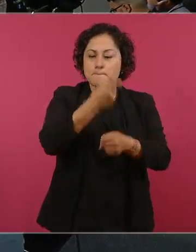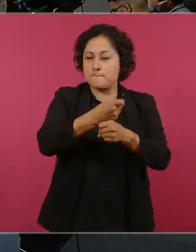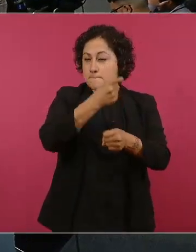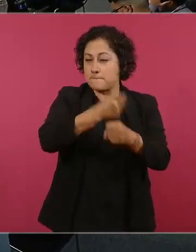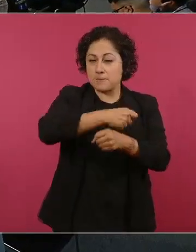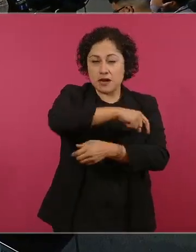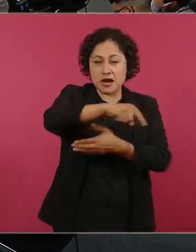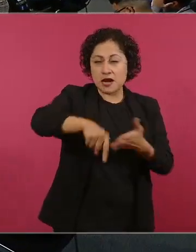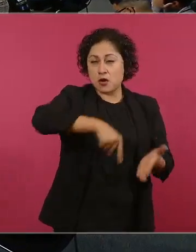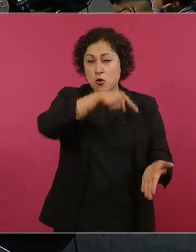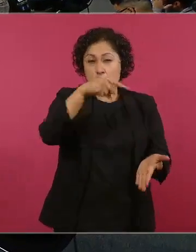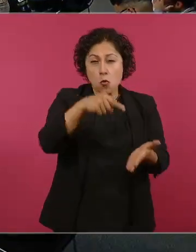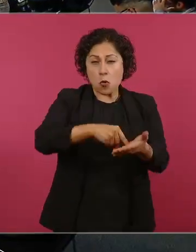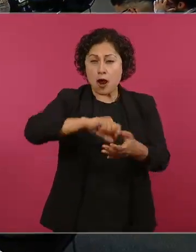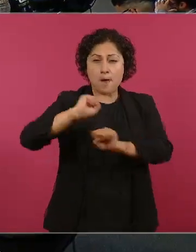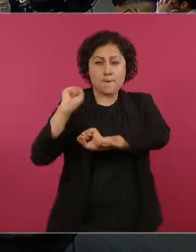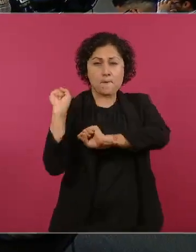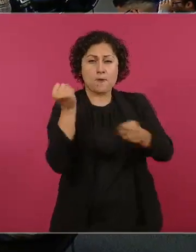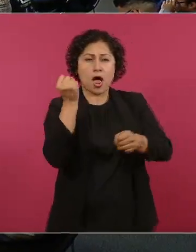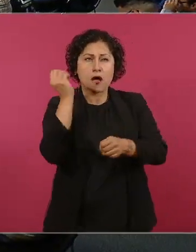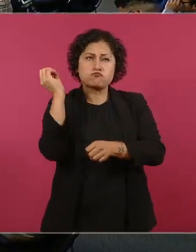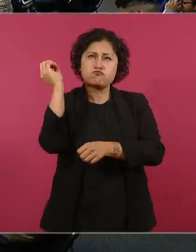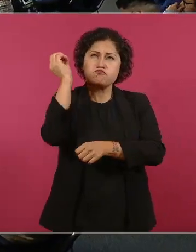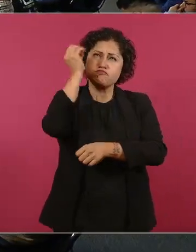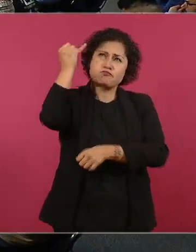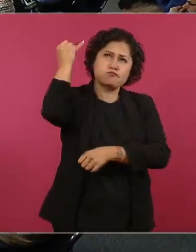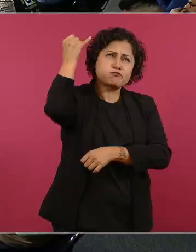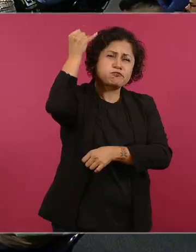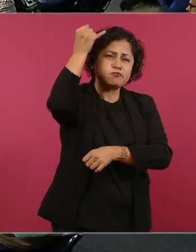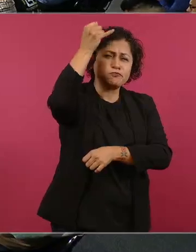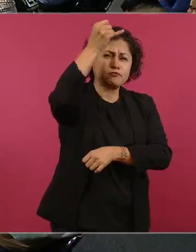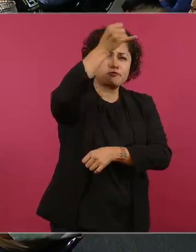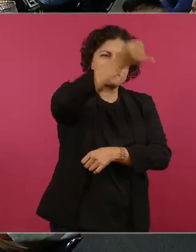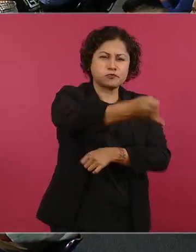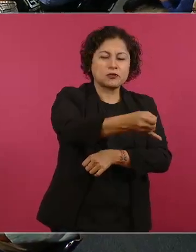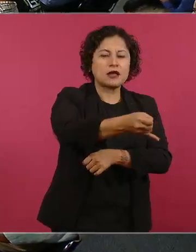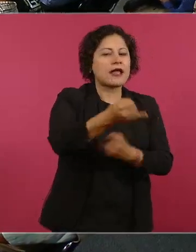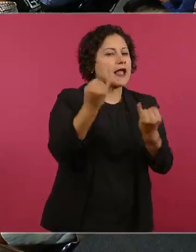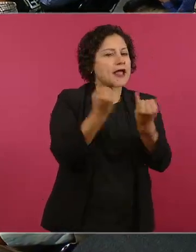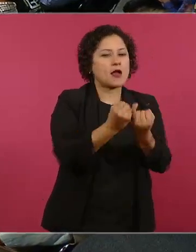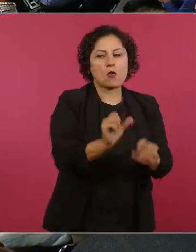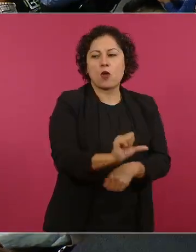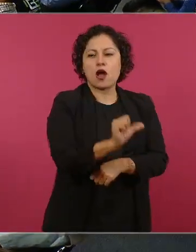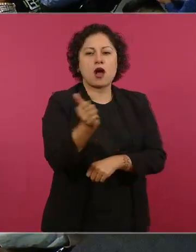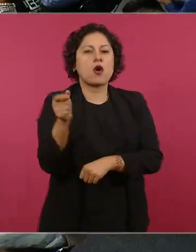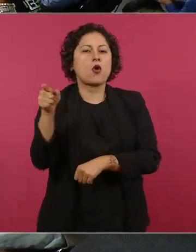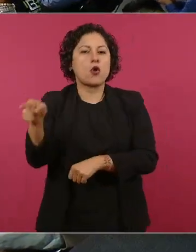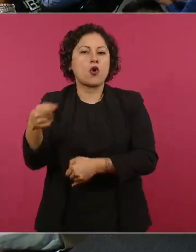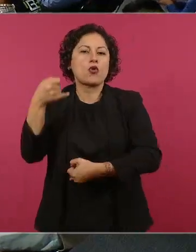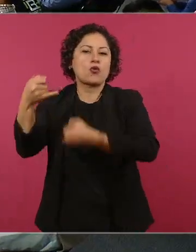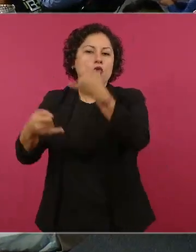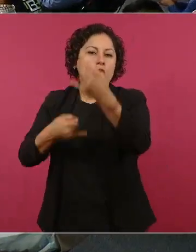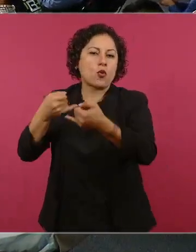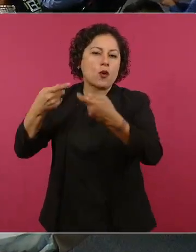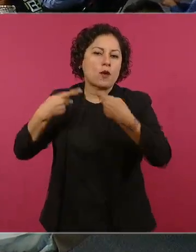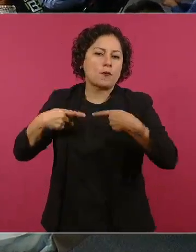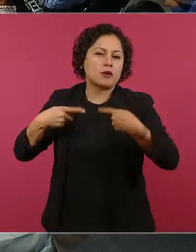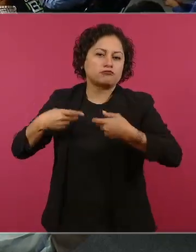más largo, también otro cubano en Serie Mundial.